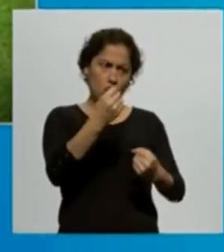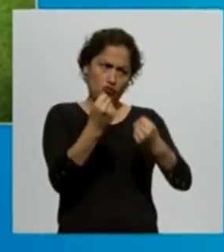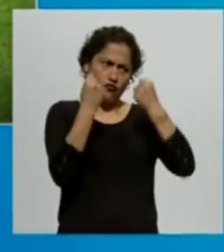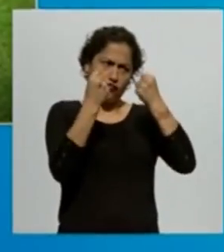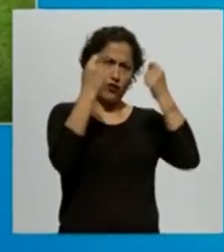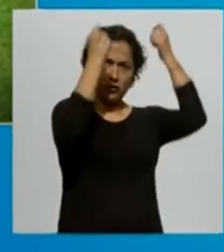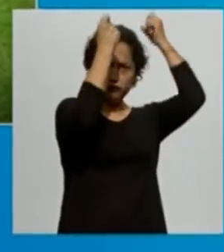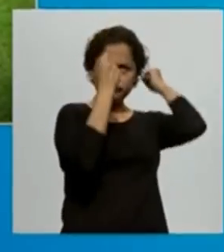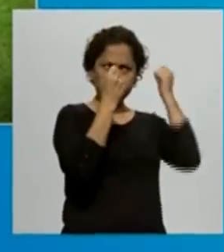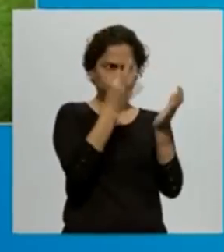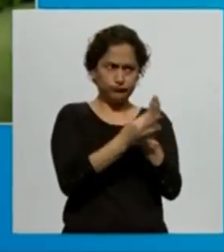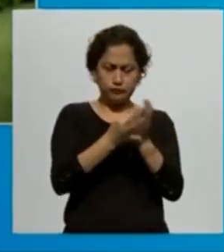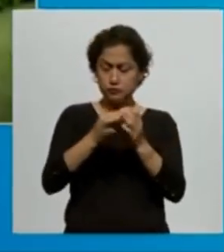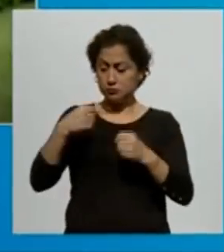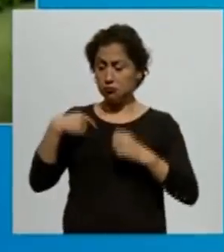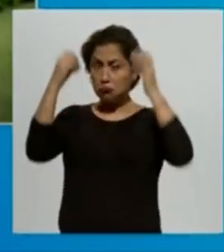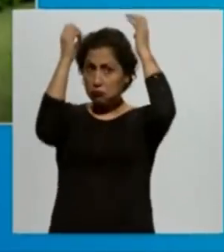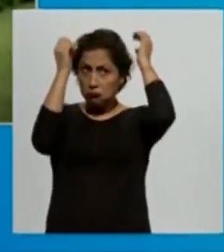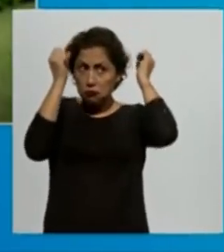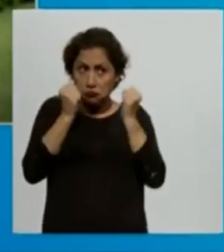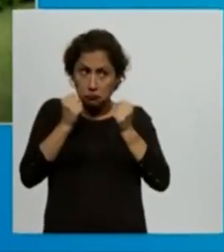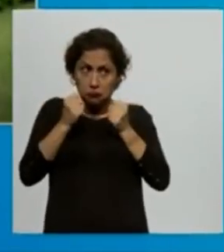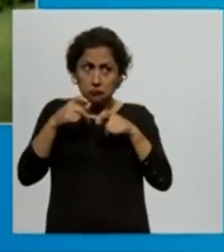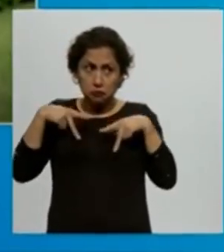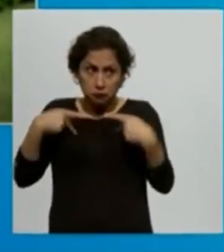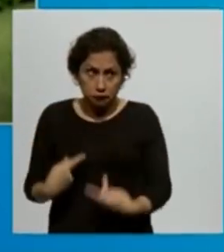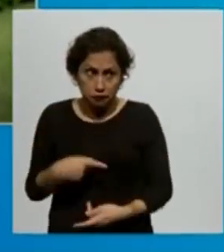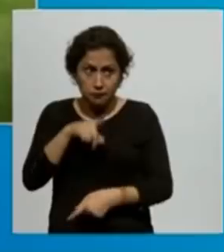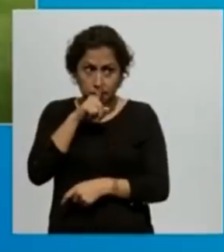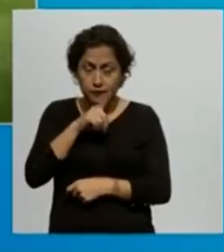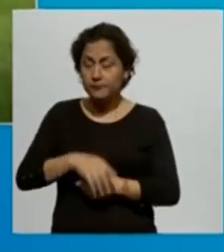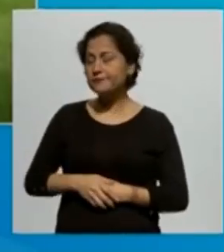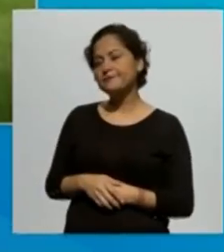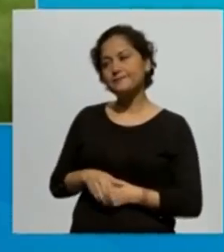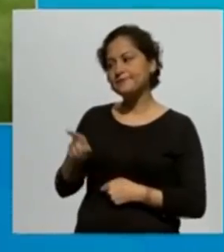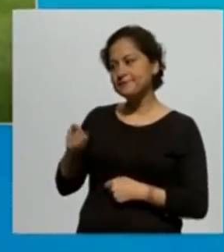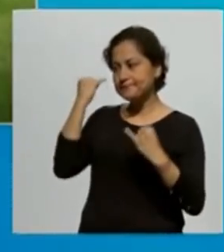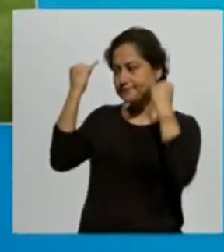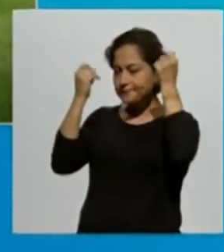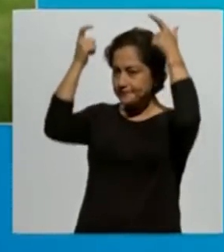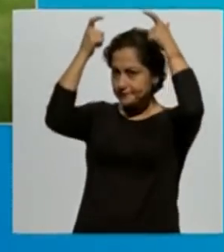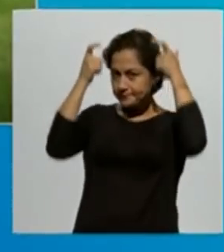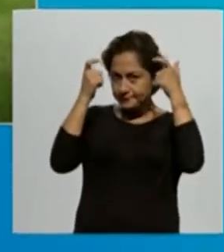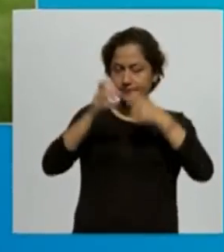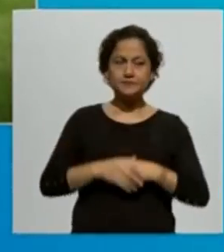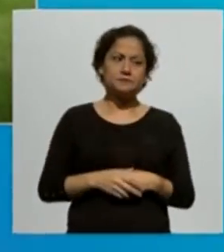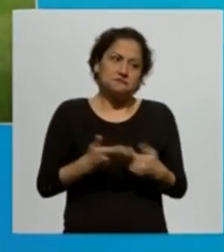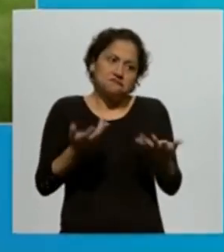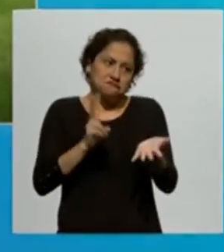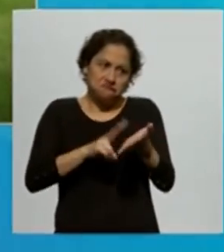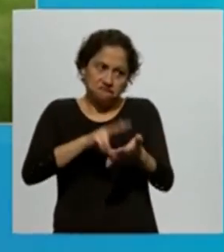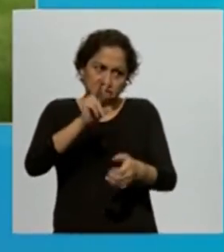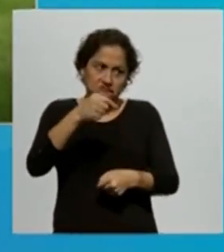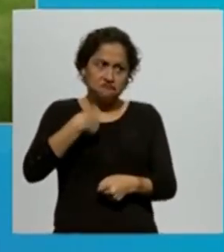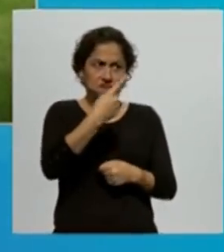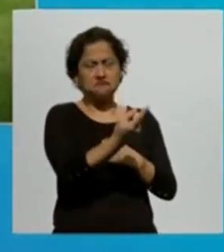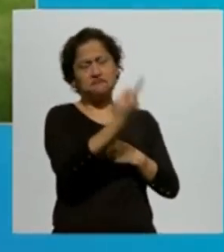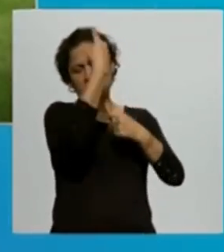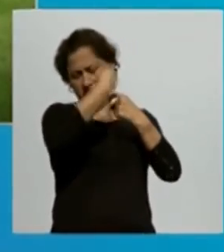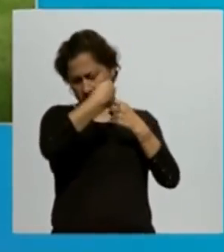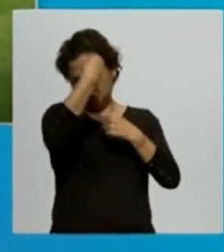sombrero de paja. Es una corona. Igual no vale. Si me pegan la cabeza me va a doler.